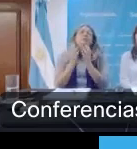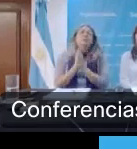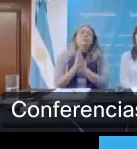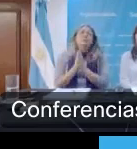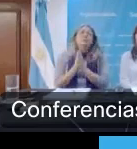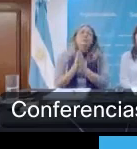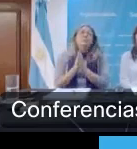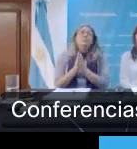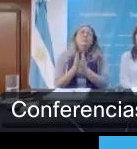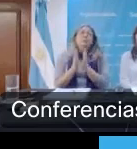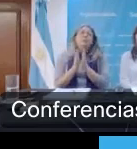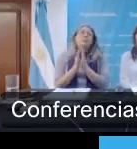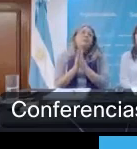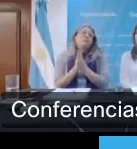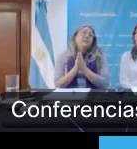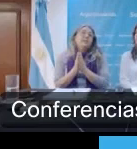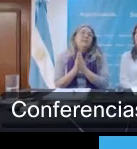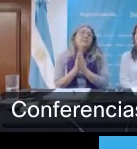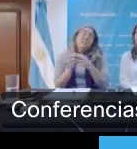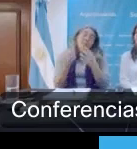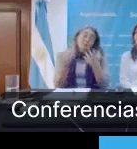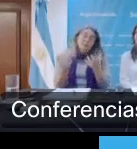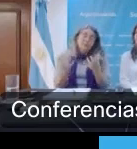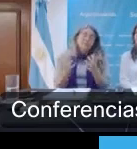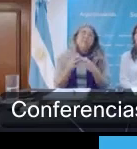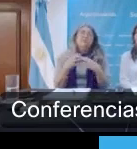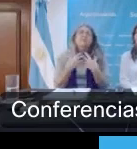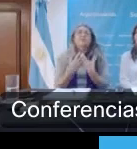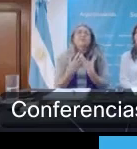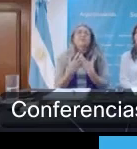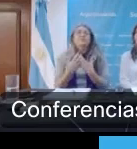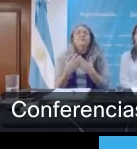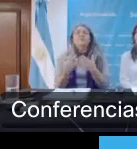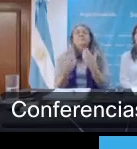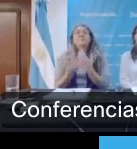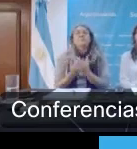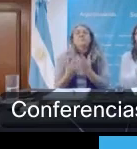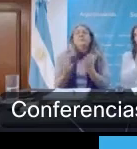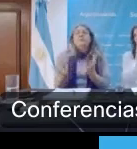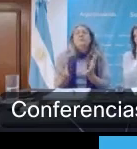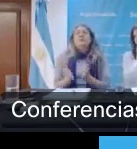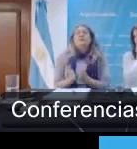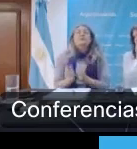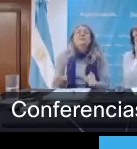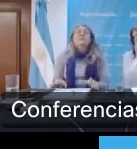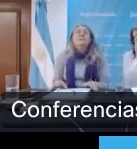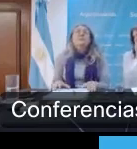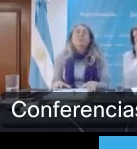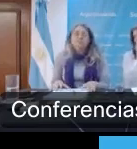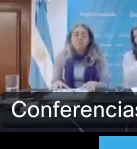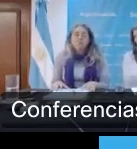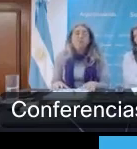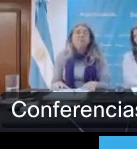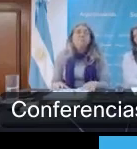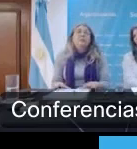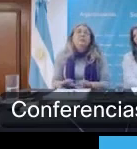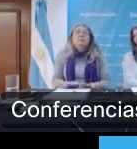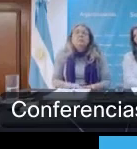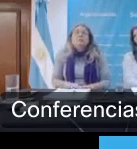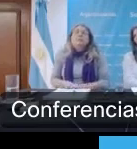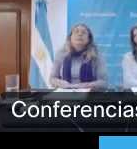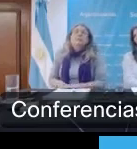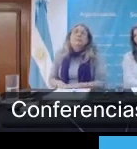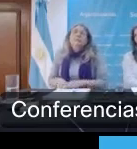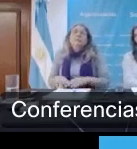el motivo del consumo de esa persona. Nos hace falta, si la persona está consciente, nos puede decir, nos hace falta saber qué consumió